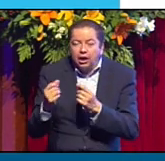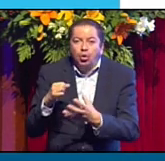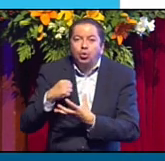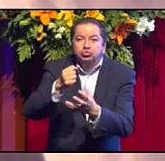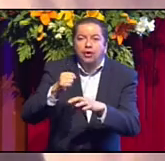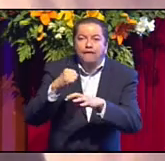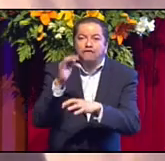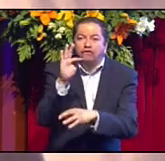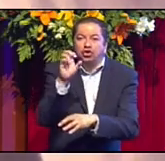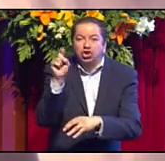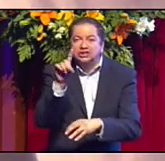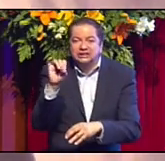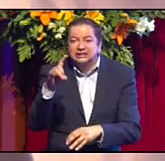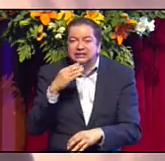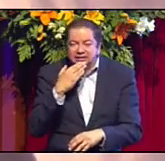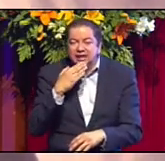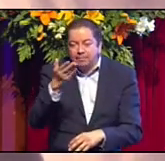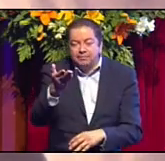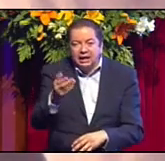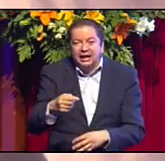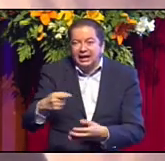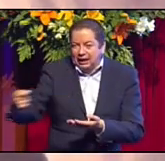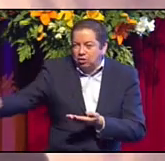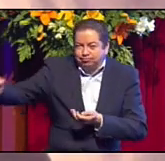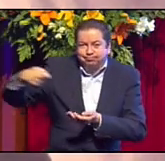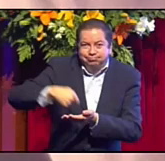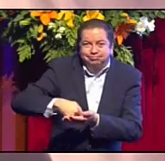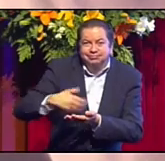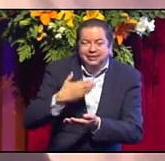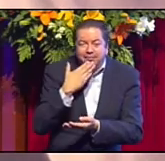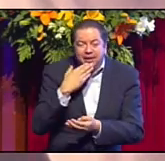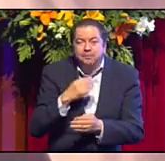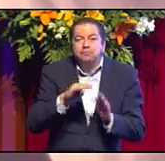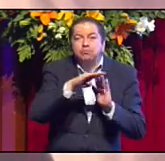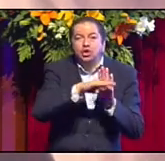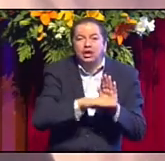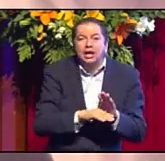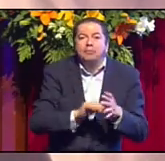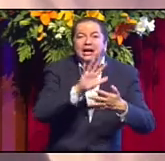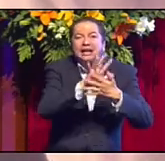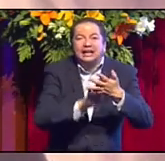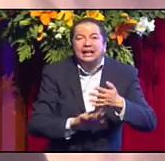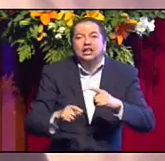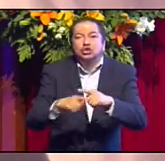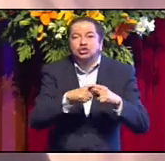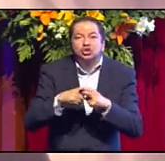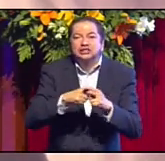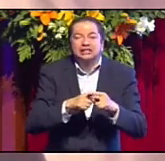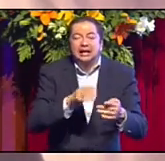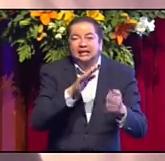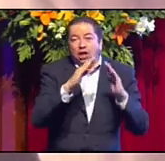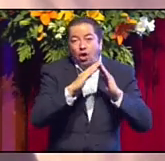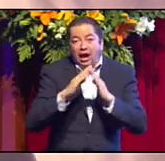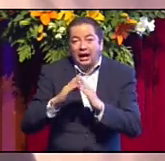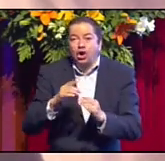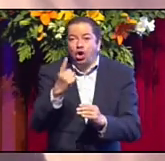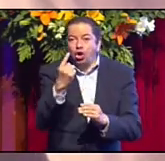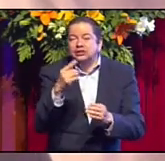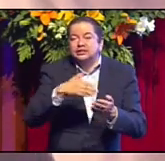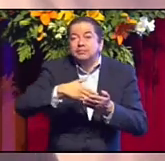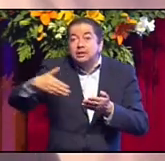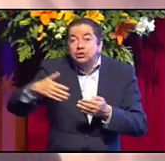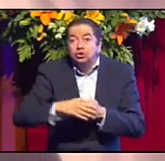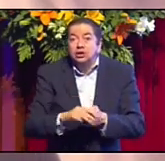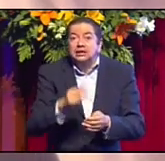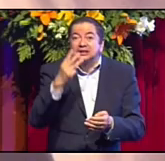no incluyen al pobre FOSI que también está involucrado en esto. El programa Registro Social de Hogares, por más de 11 millones de pesos, que